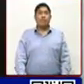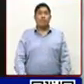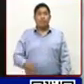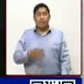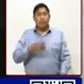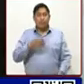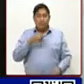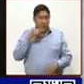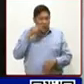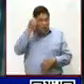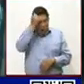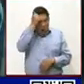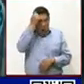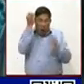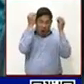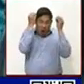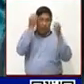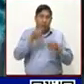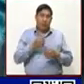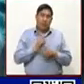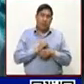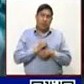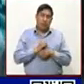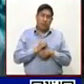Lo dicen tonto, sonso.